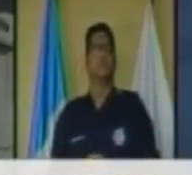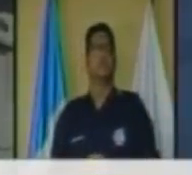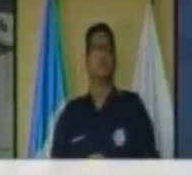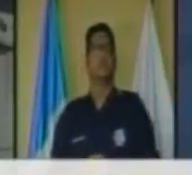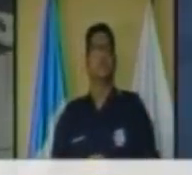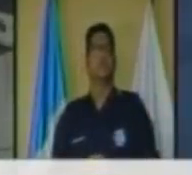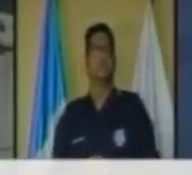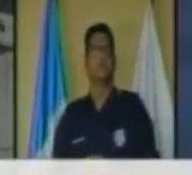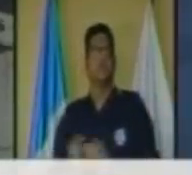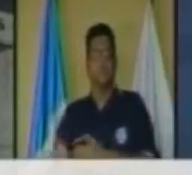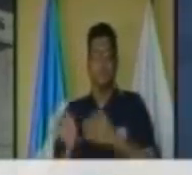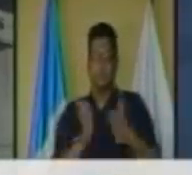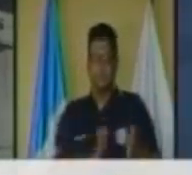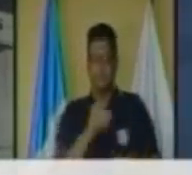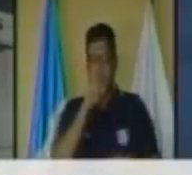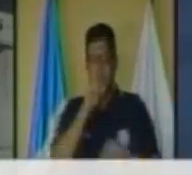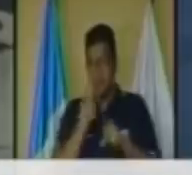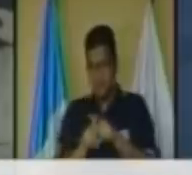Por otro lado,